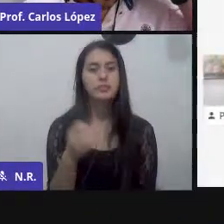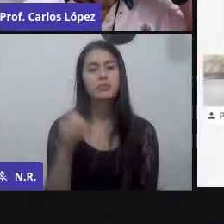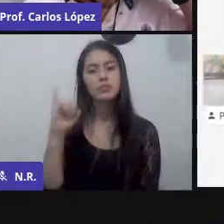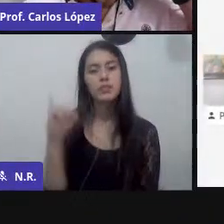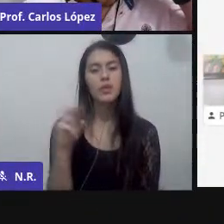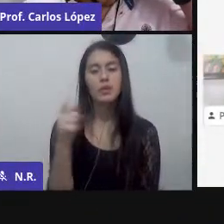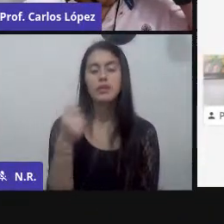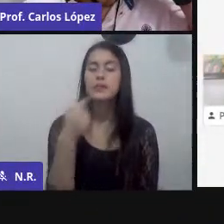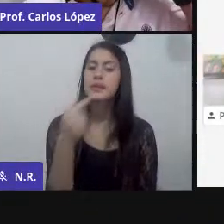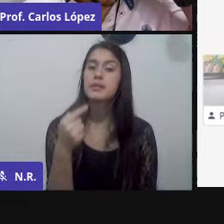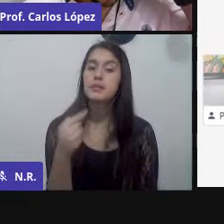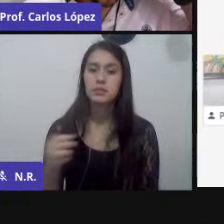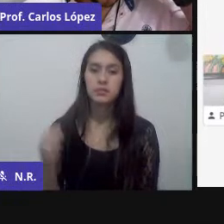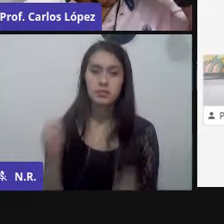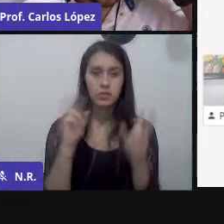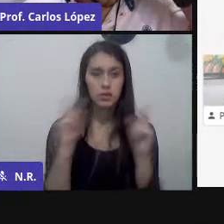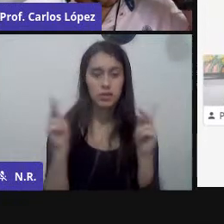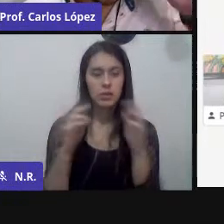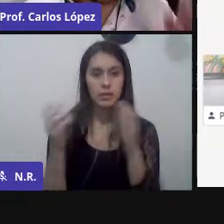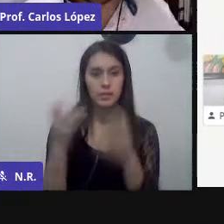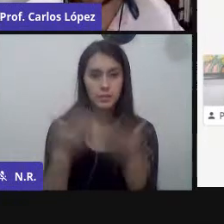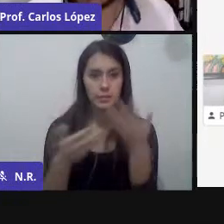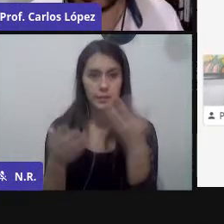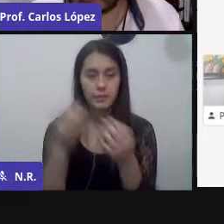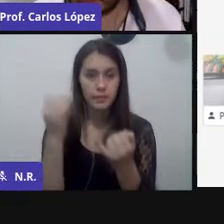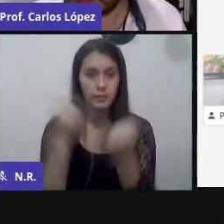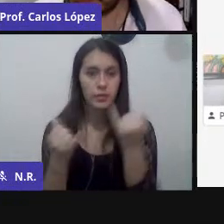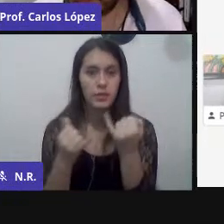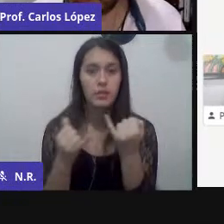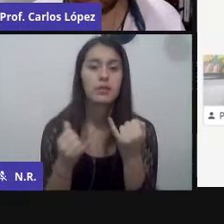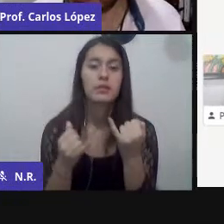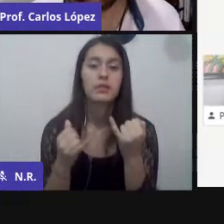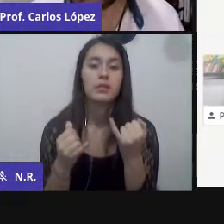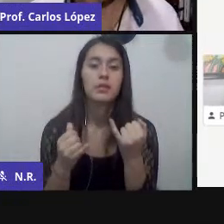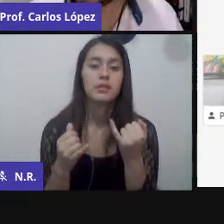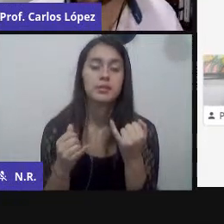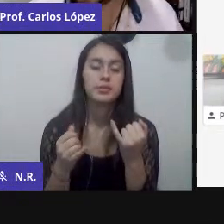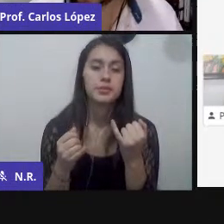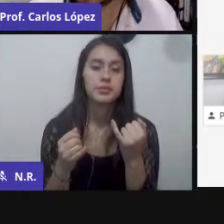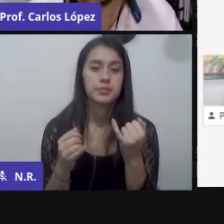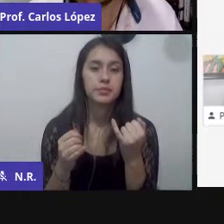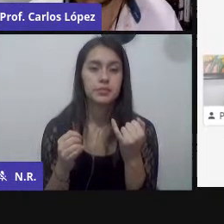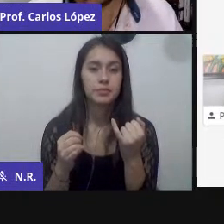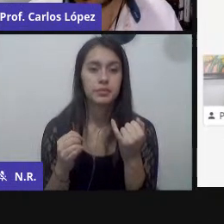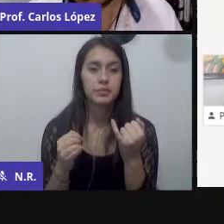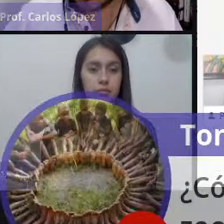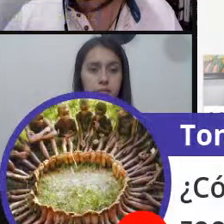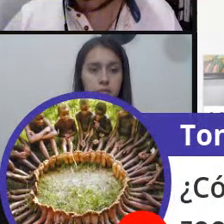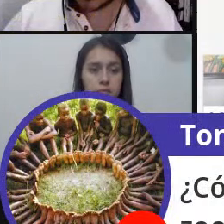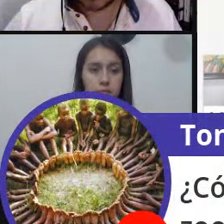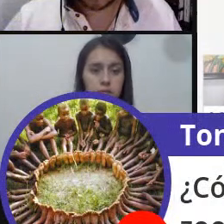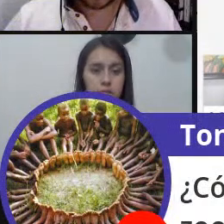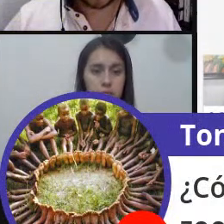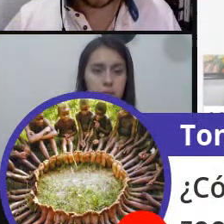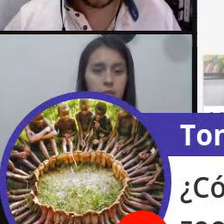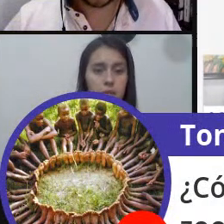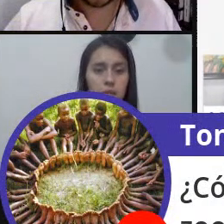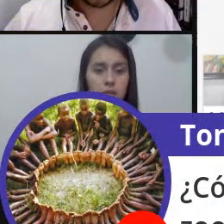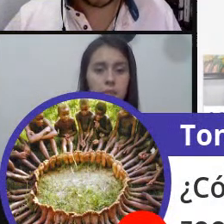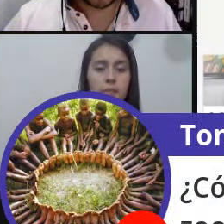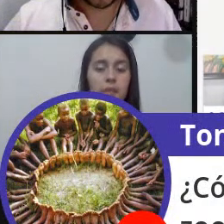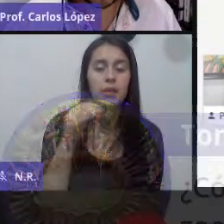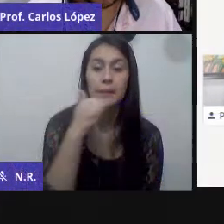bien. Entonces, para terminar de responder la pregunta de Tonga de Saberes,